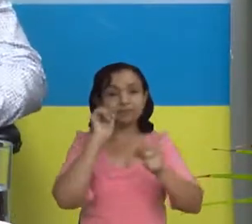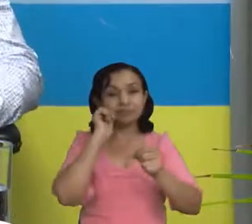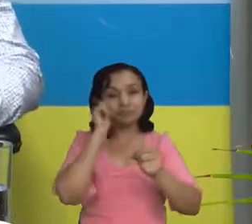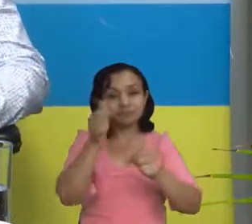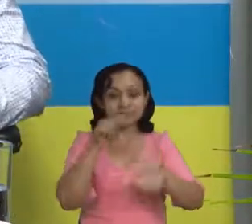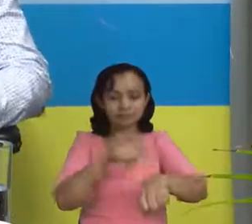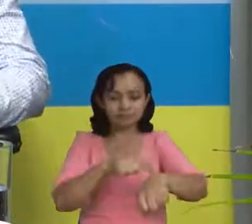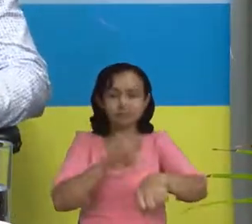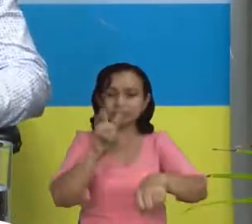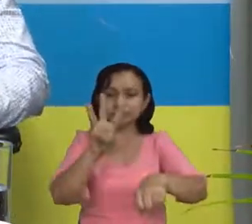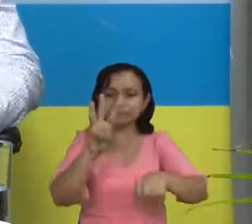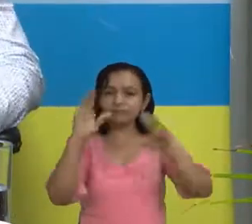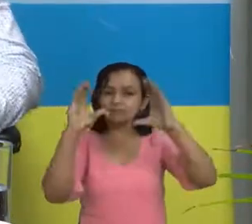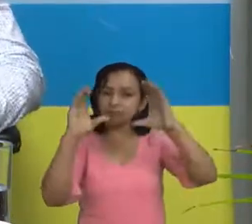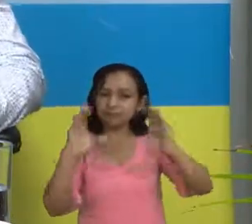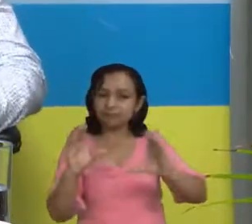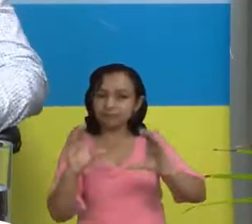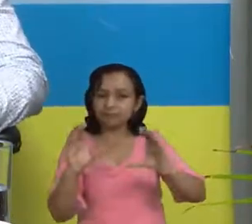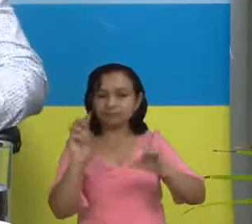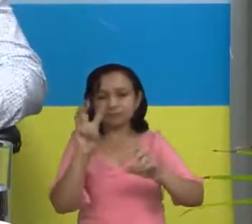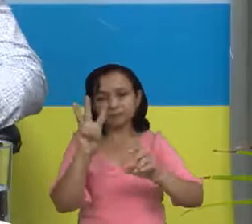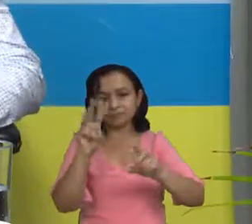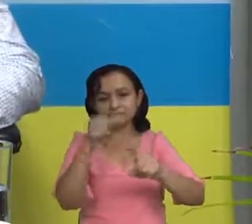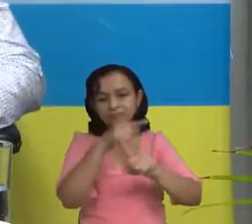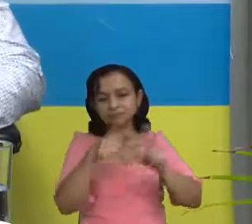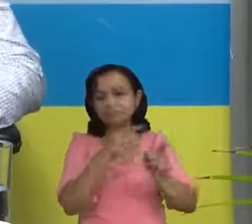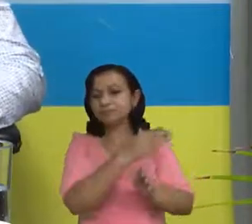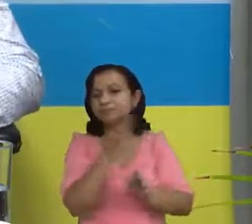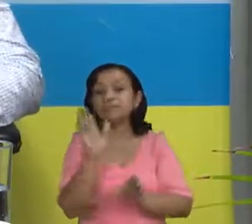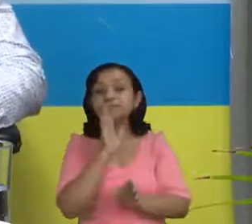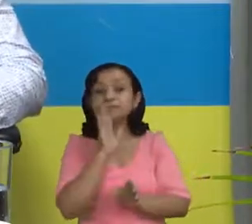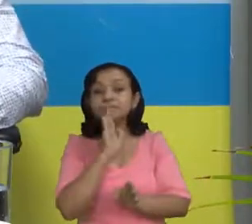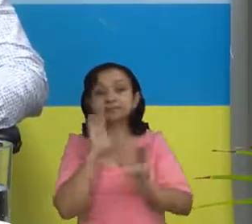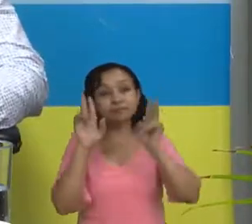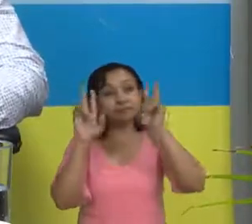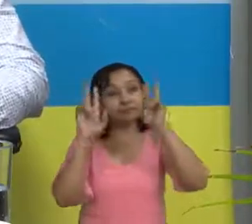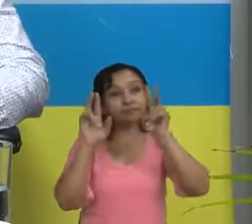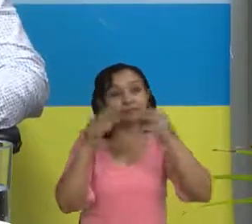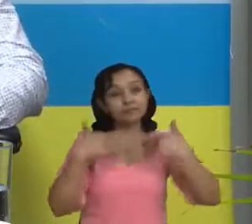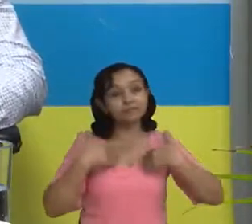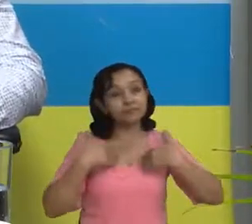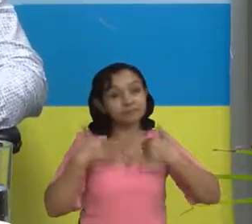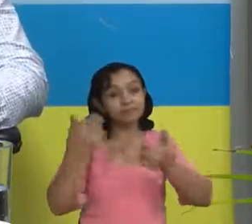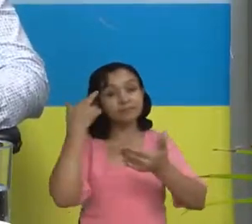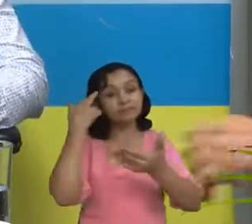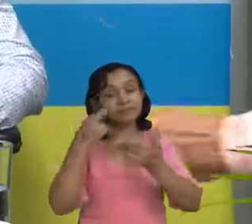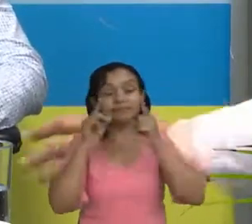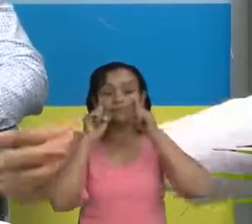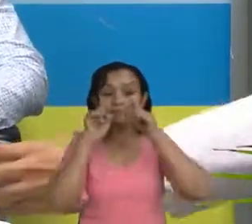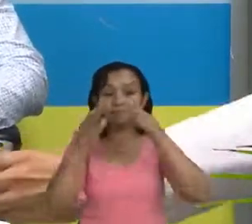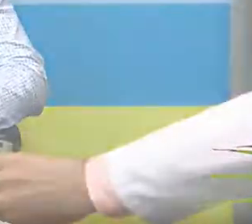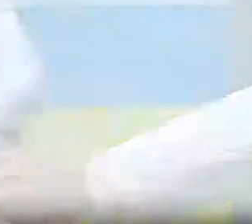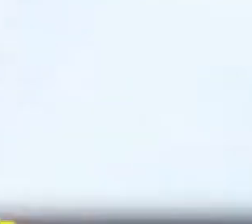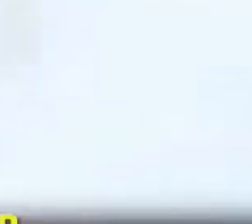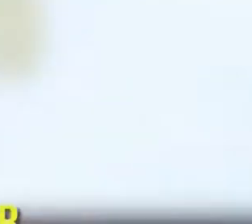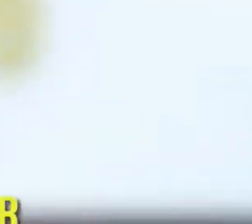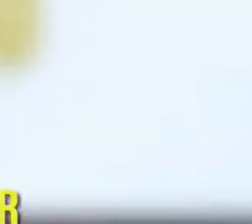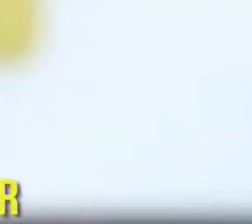misma hora, 3 de la tarde, a 3:30, para seguir conversando sobre temas de salud. Recuerde que prevenir también es salud.